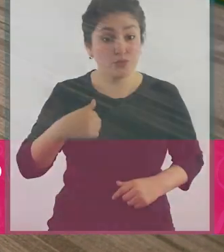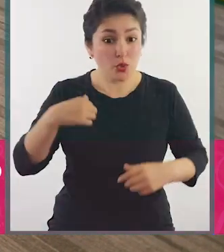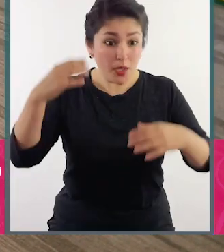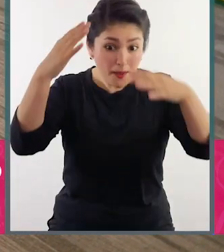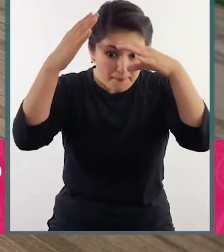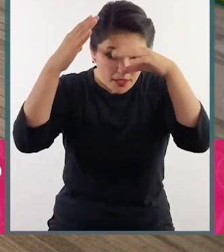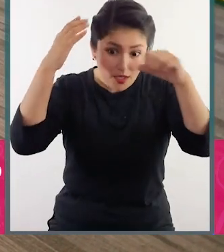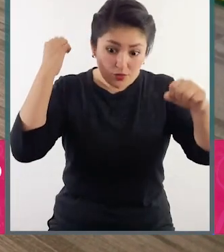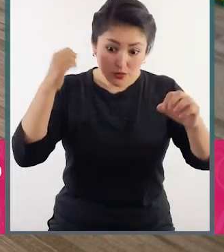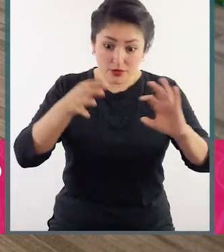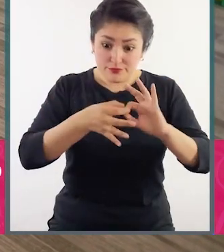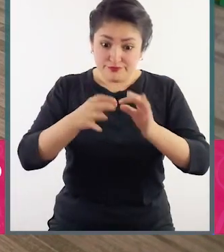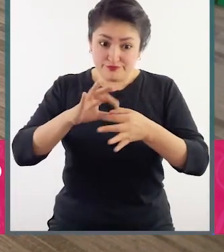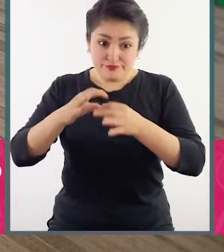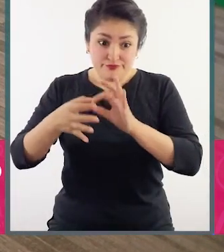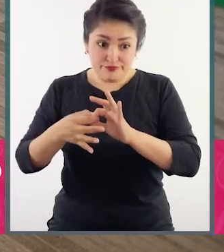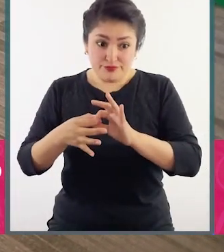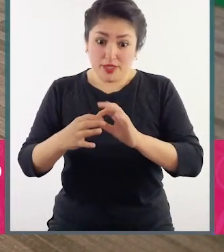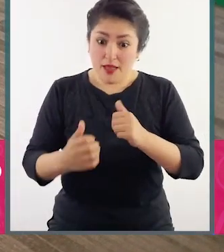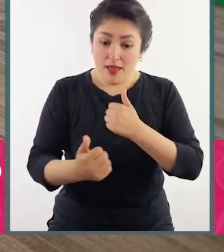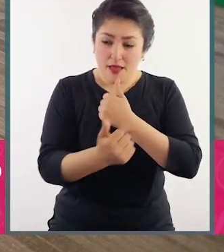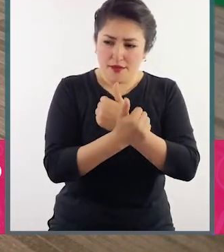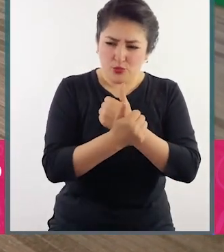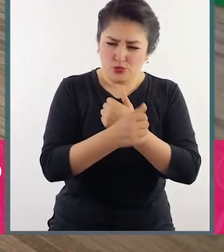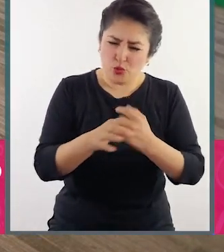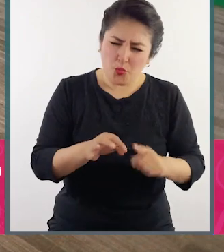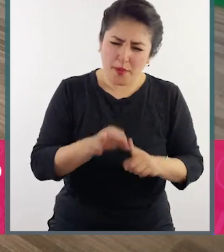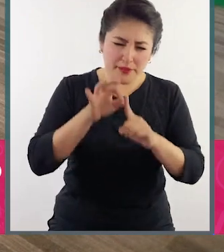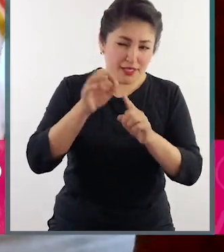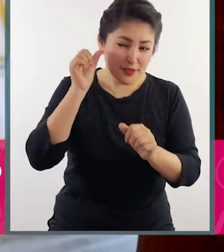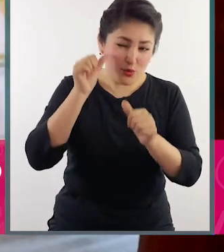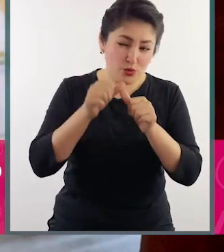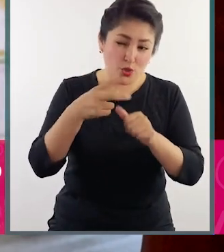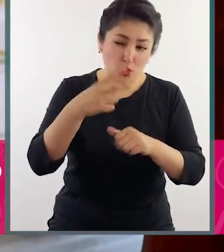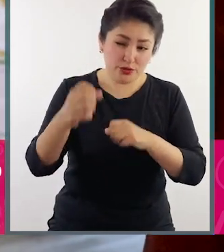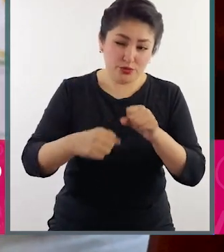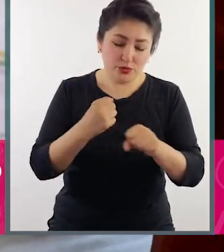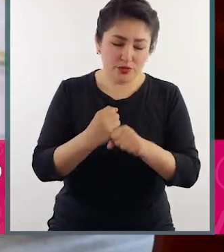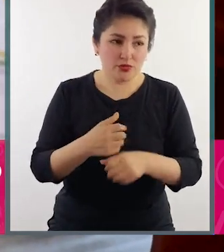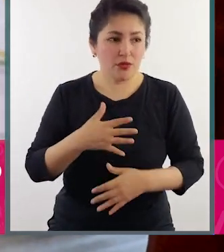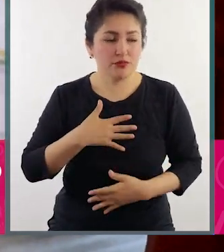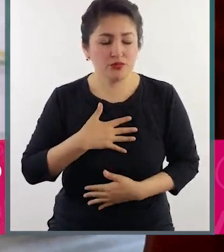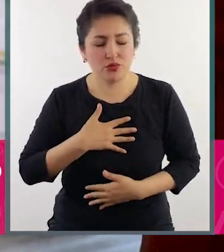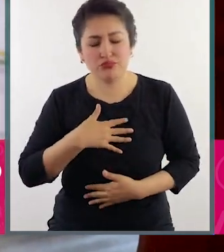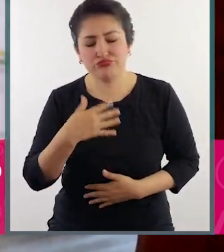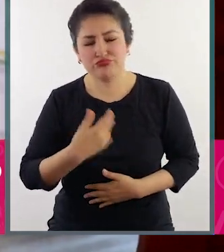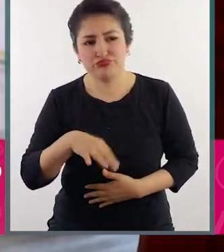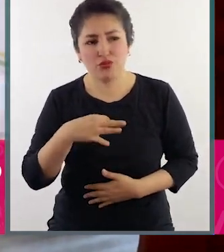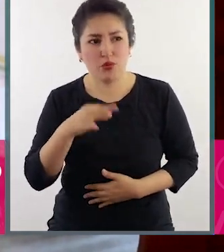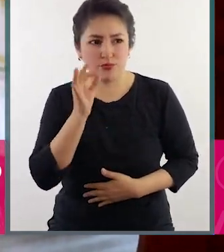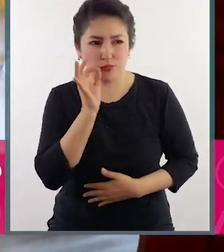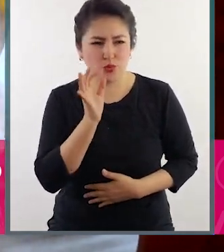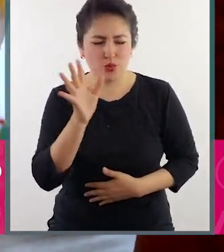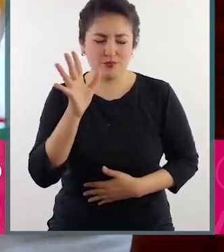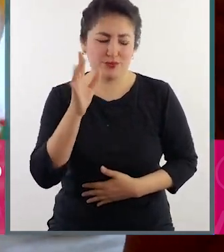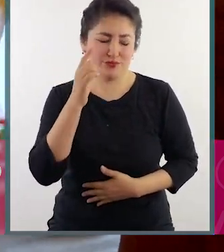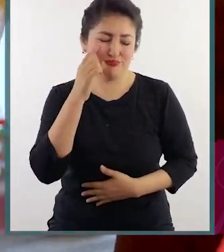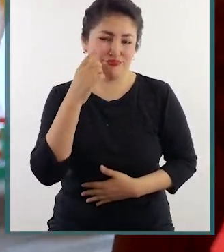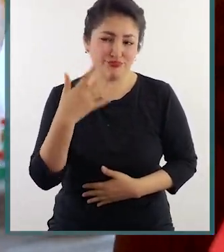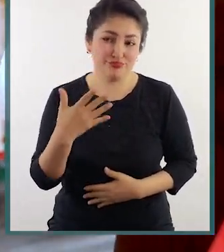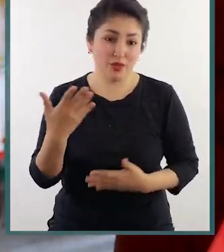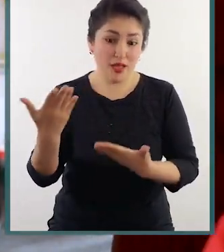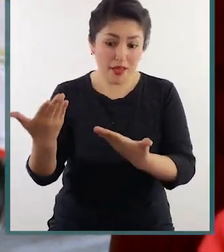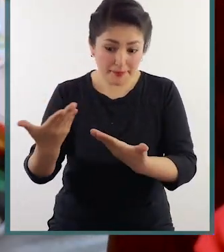Embajador de los Juegos Bolivarianos en una etapa especial, además, conmemorando el Bicentenario del Perú. Es un compromiso muy grande, de la cual